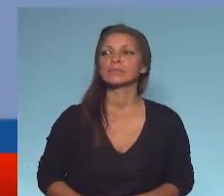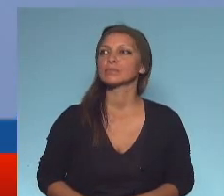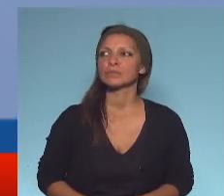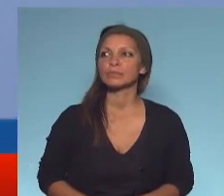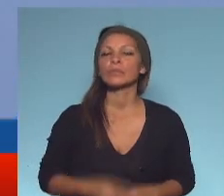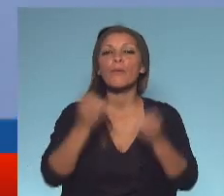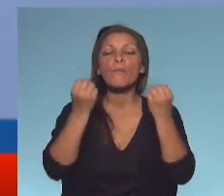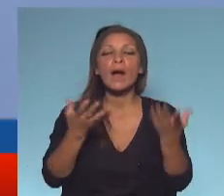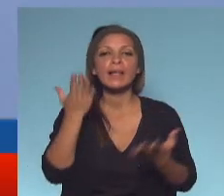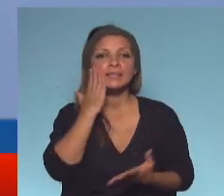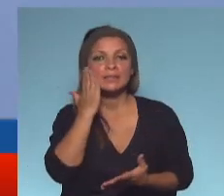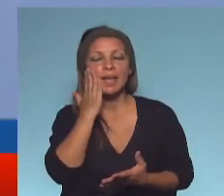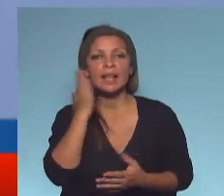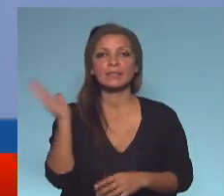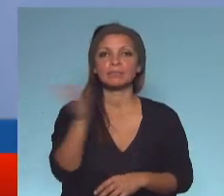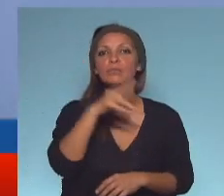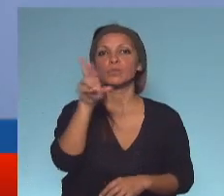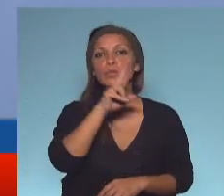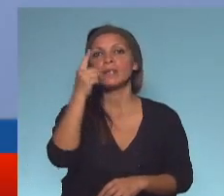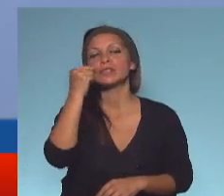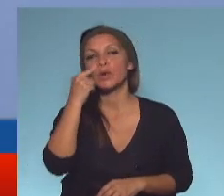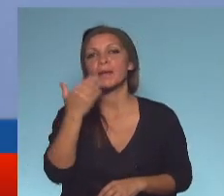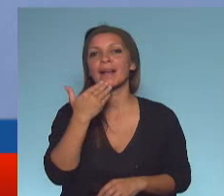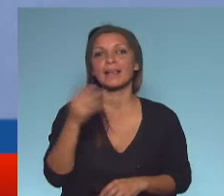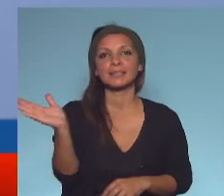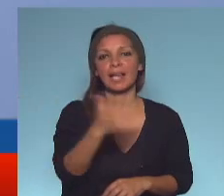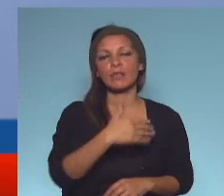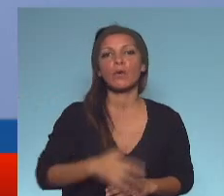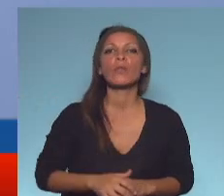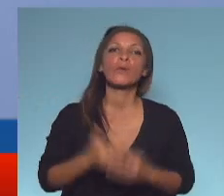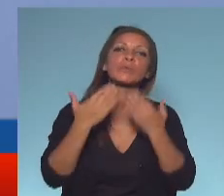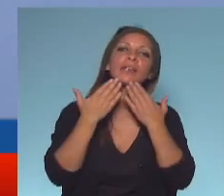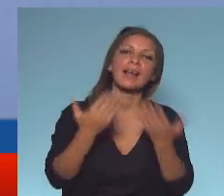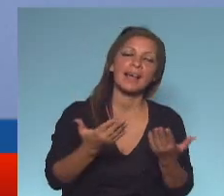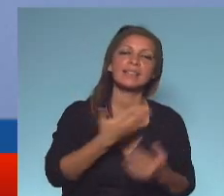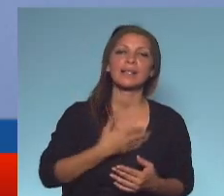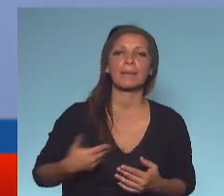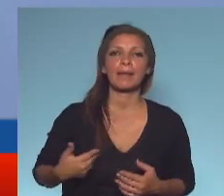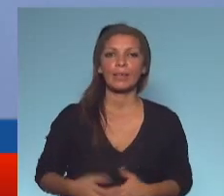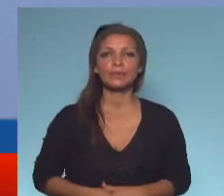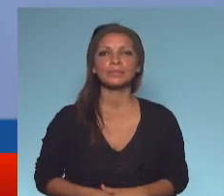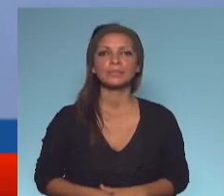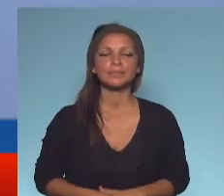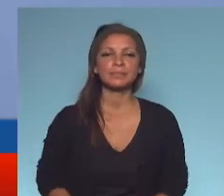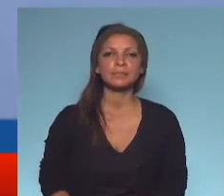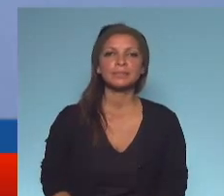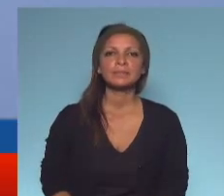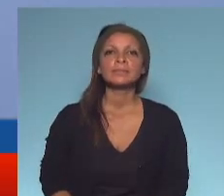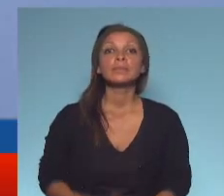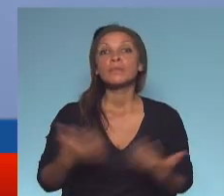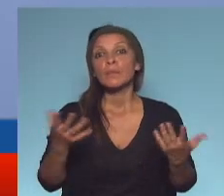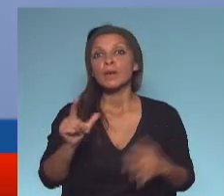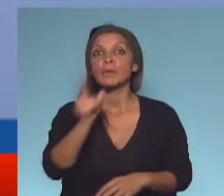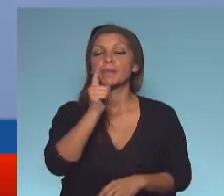Bueno, buenas tardes a todos y todas. Gracias, Daniel, y a todos los presentes. Gracias, presidente. Bueno, me parece muy